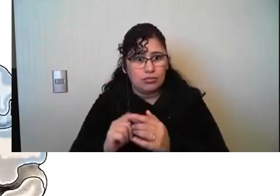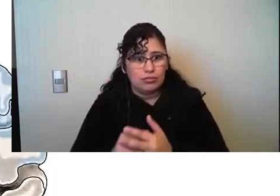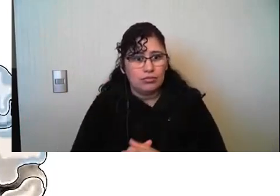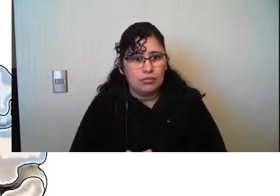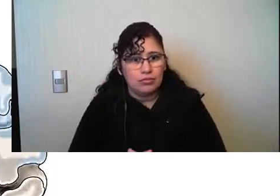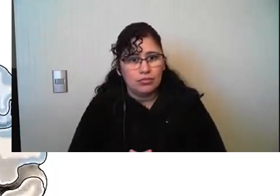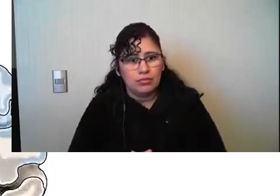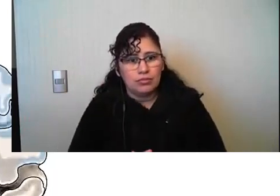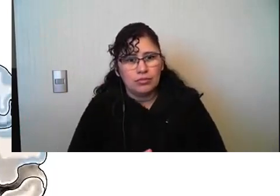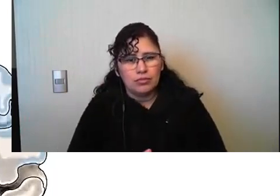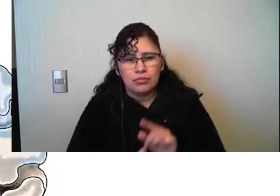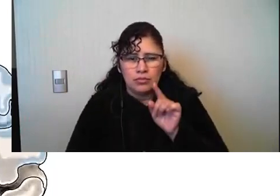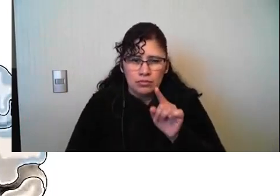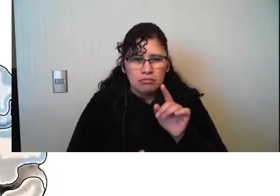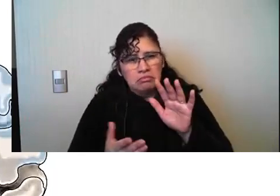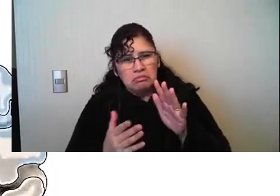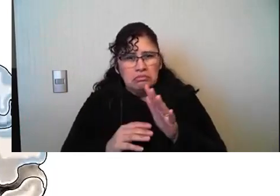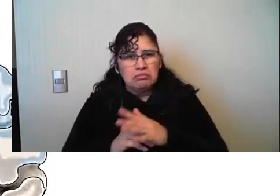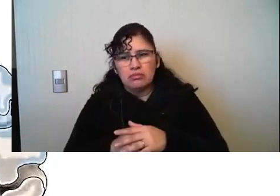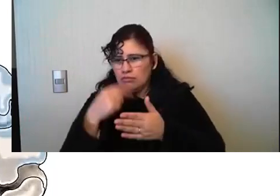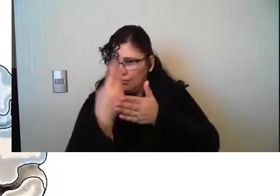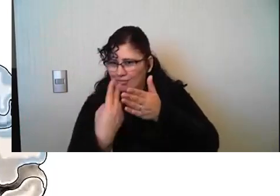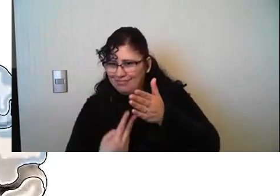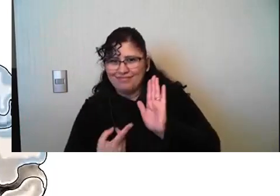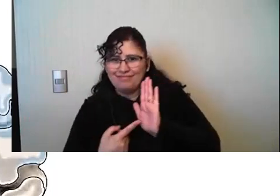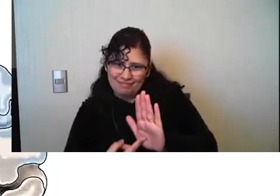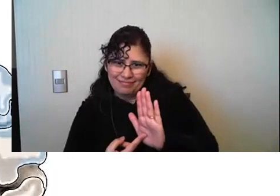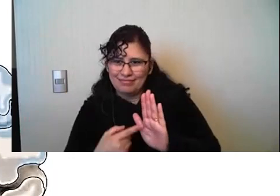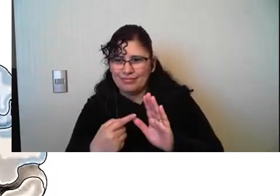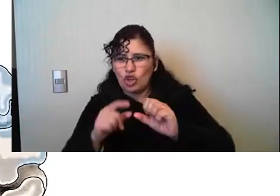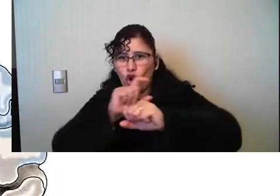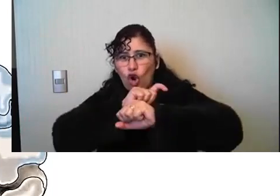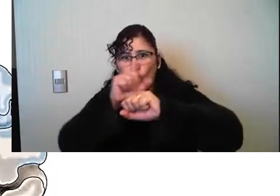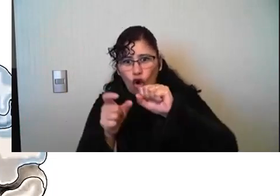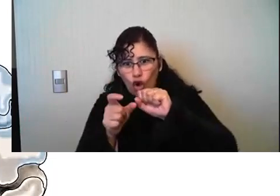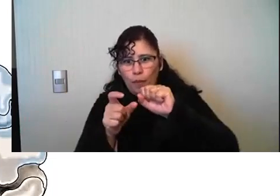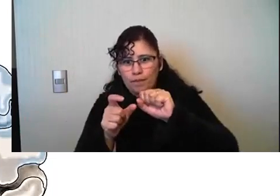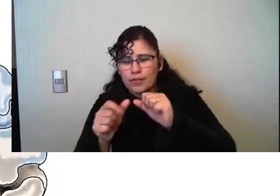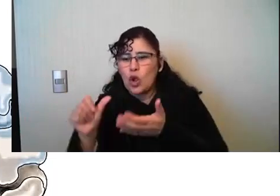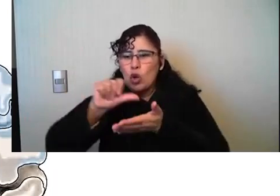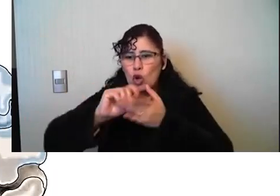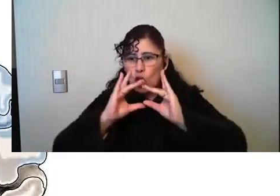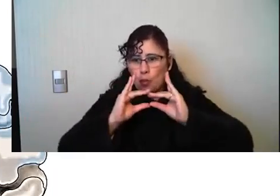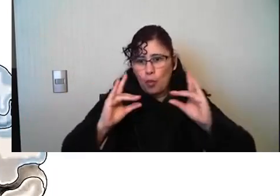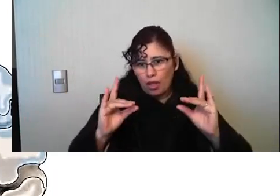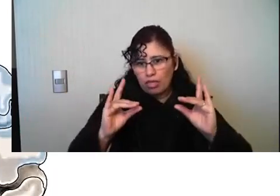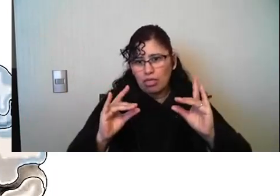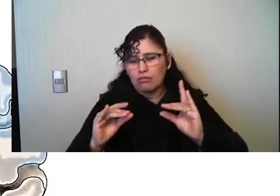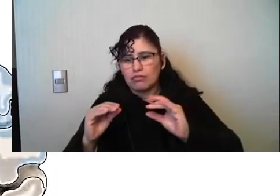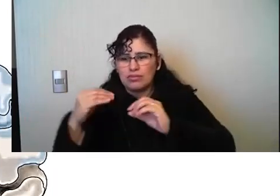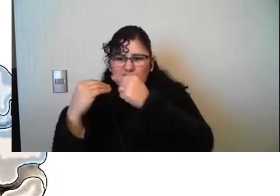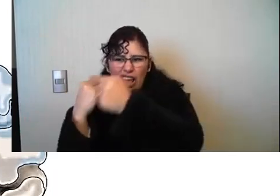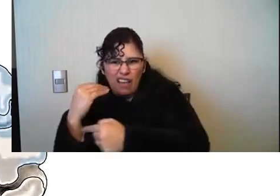aquí hay un dibujo, corteza, núcleo del puente, cerebelo, por tanto es